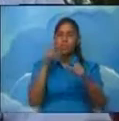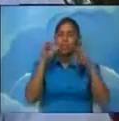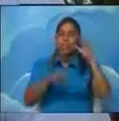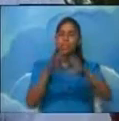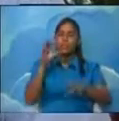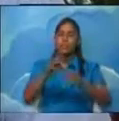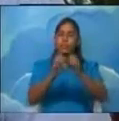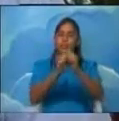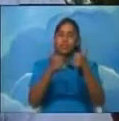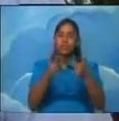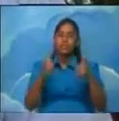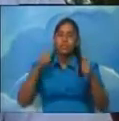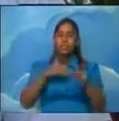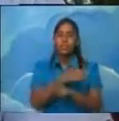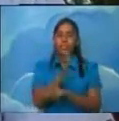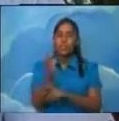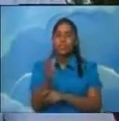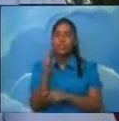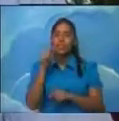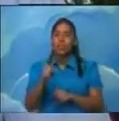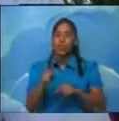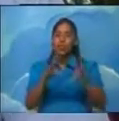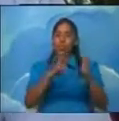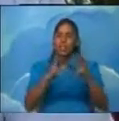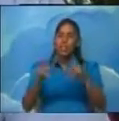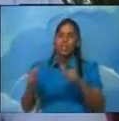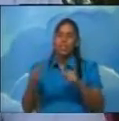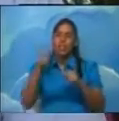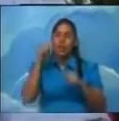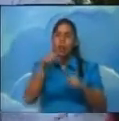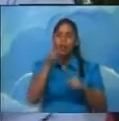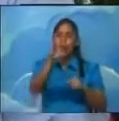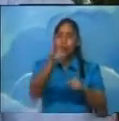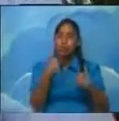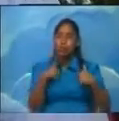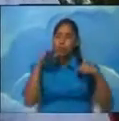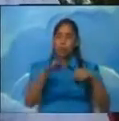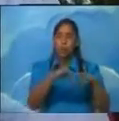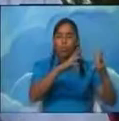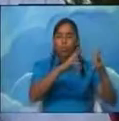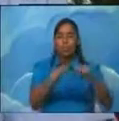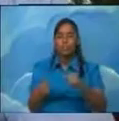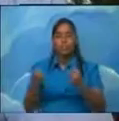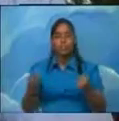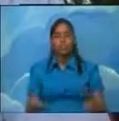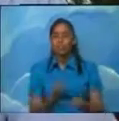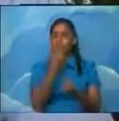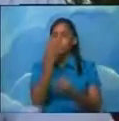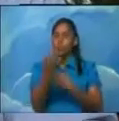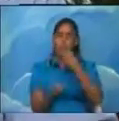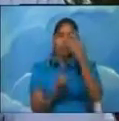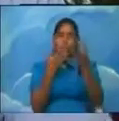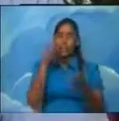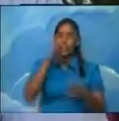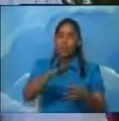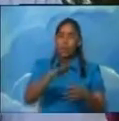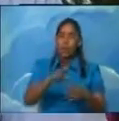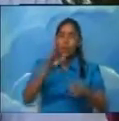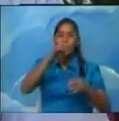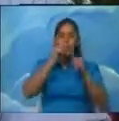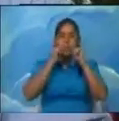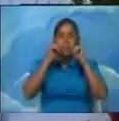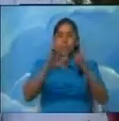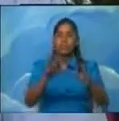lluvia temprana y tardía. Era una tierra fértil. Hoy usted y yo estamos en una tierra fértil. Hoy usted y yo estamos en la